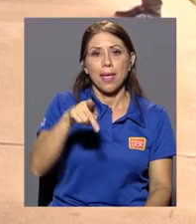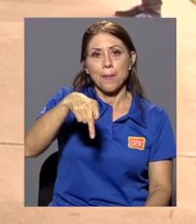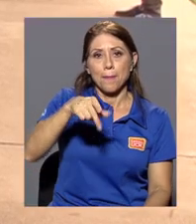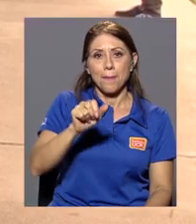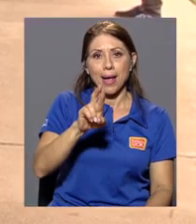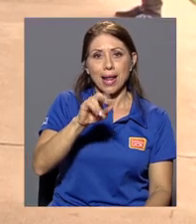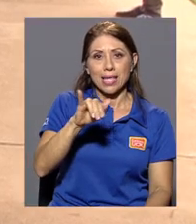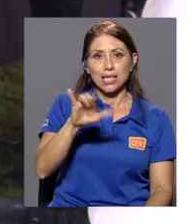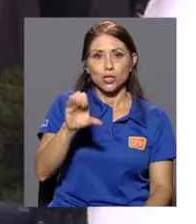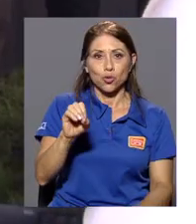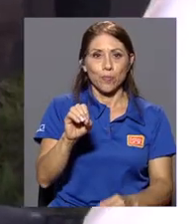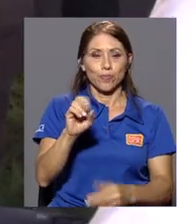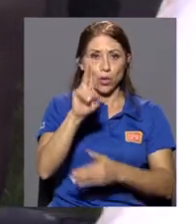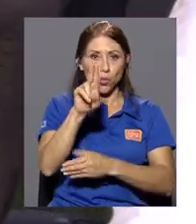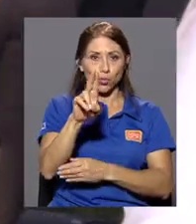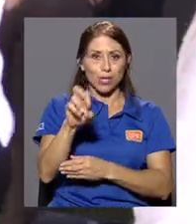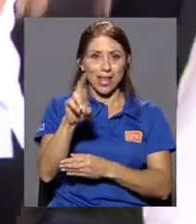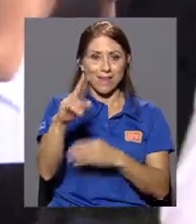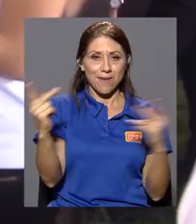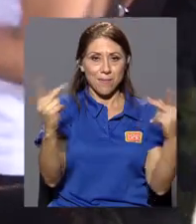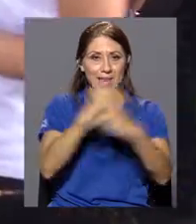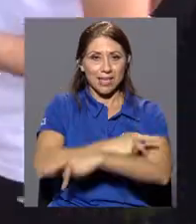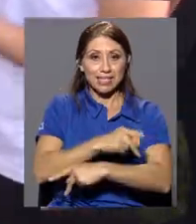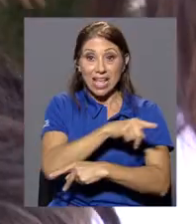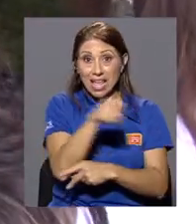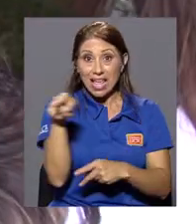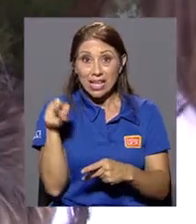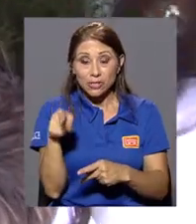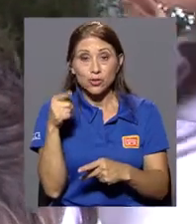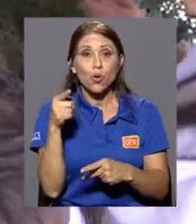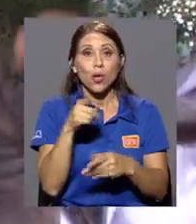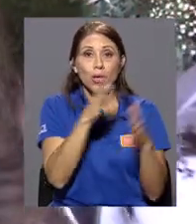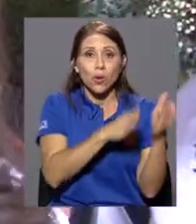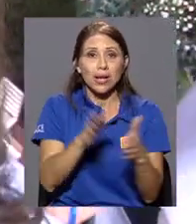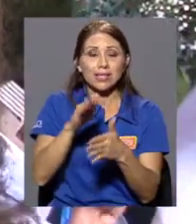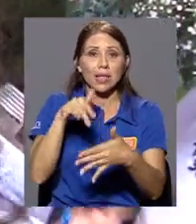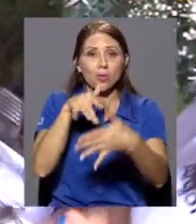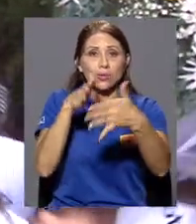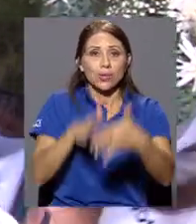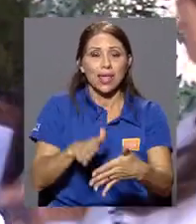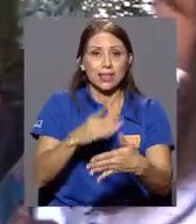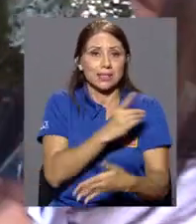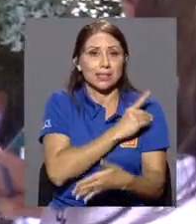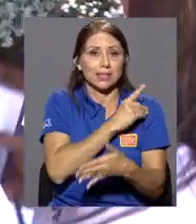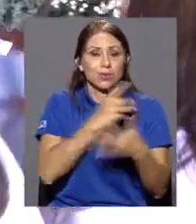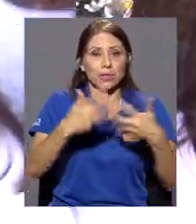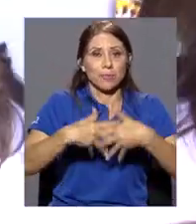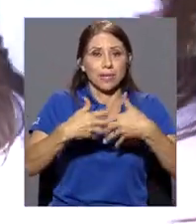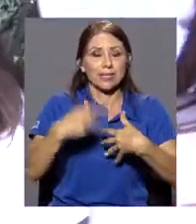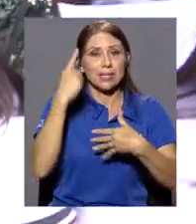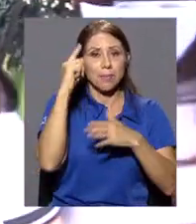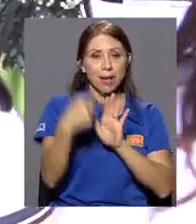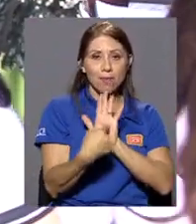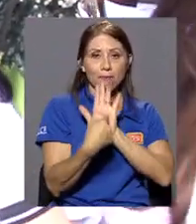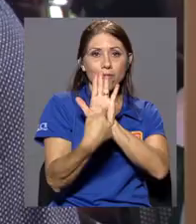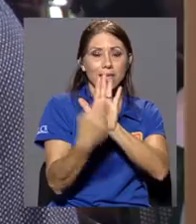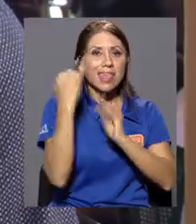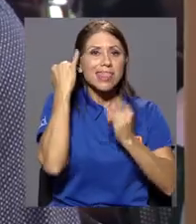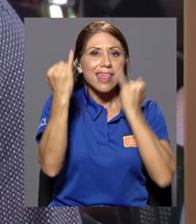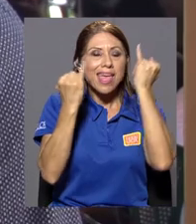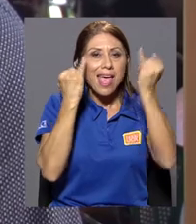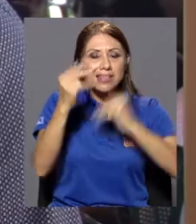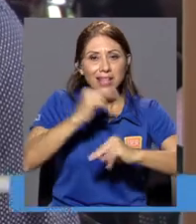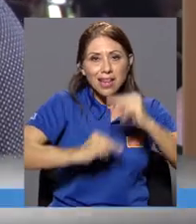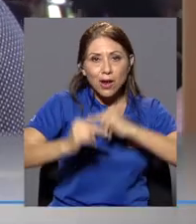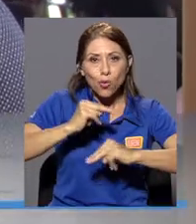Este espacio es organizado por los estudiantes de Dirección de Empresas para dar a conocer sus ideas de negocio. Lo más importante es que